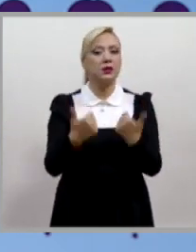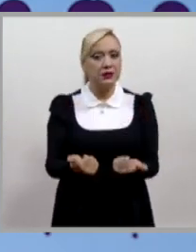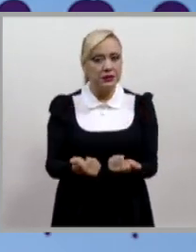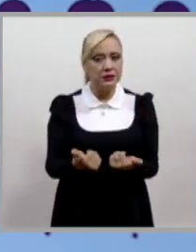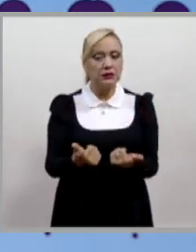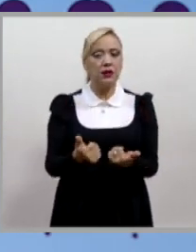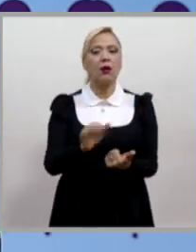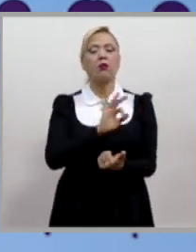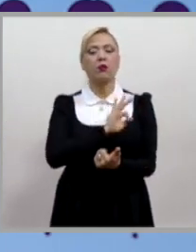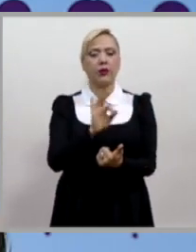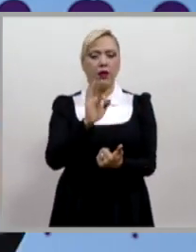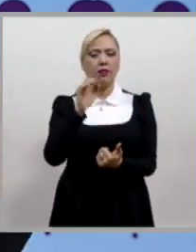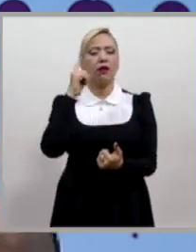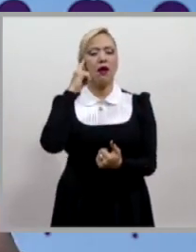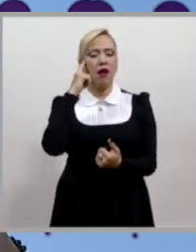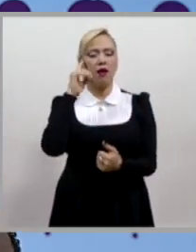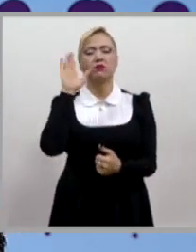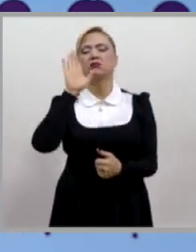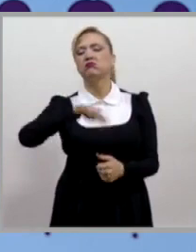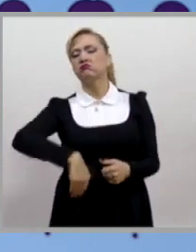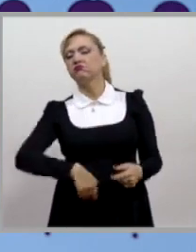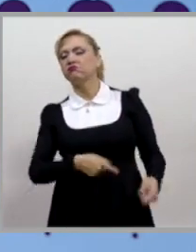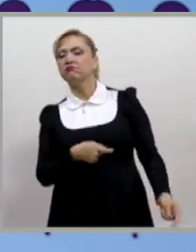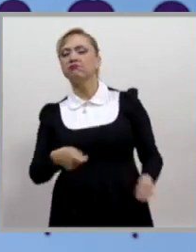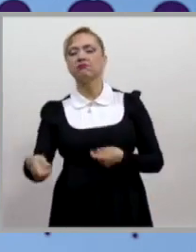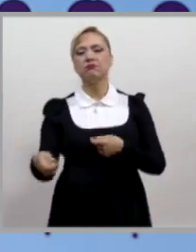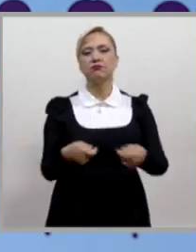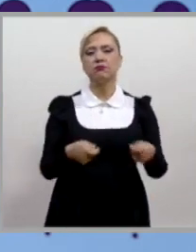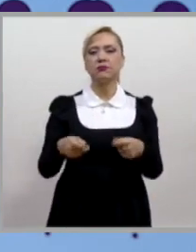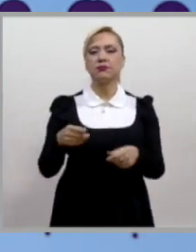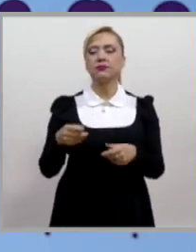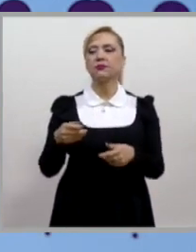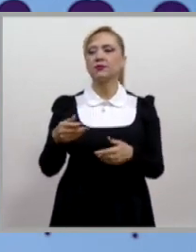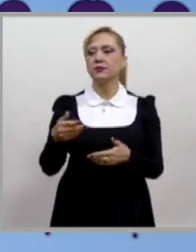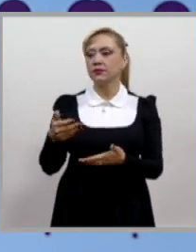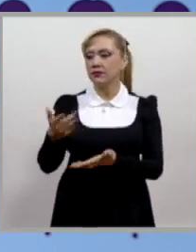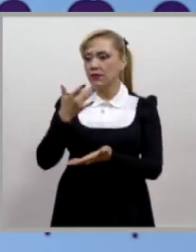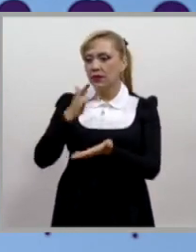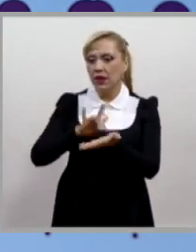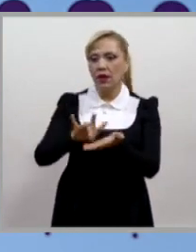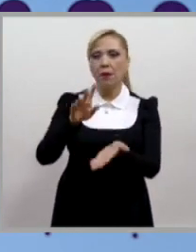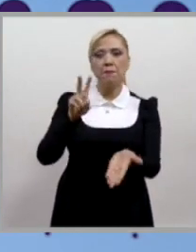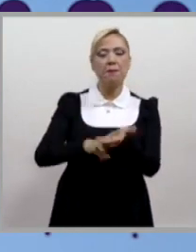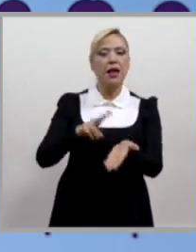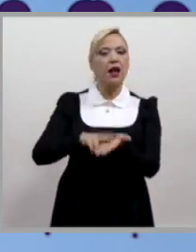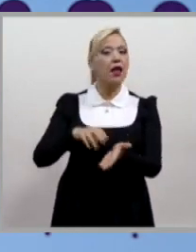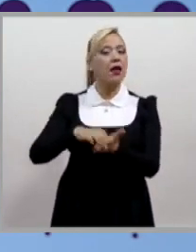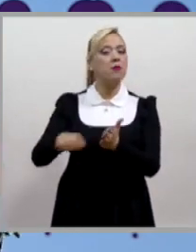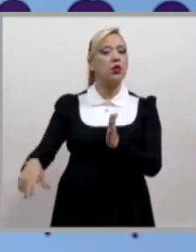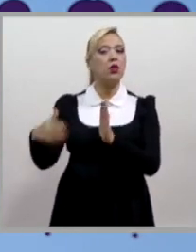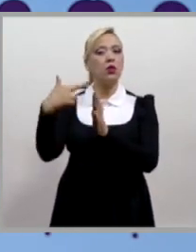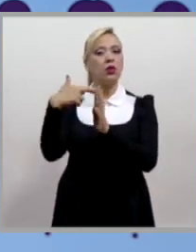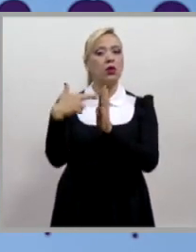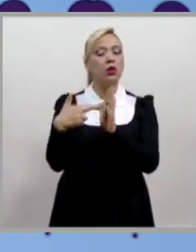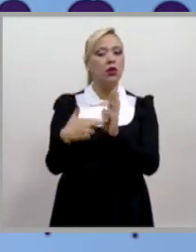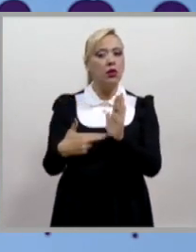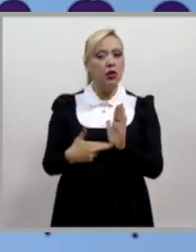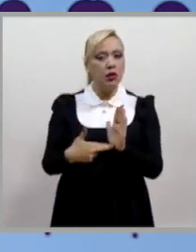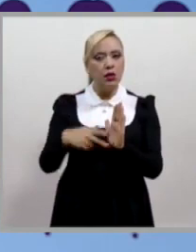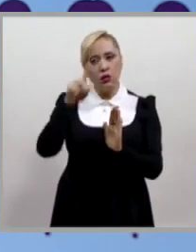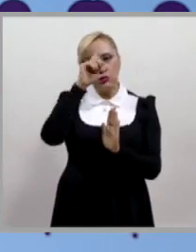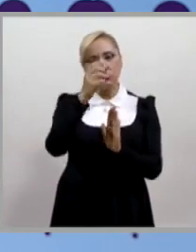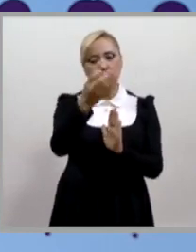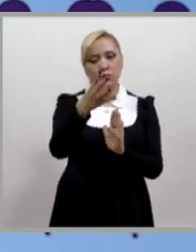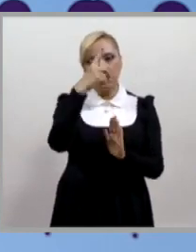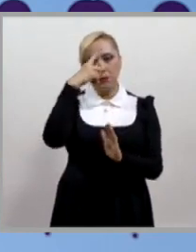dominar e interiorizar, institucionalizar las herramientas tan valiosas que son los protocolos para juzgar con perspectiva de derechos humanos que